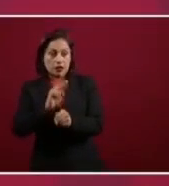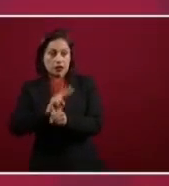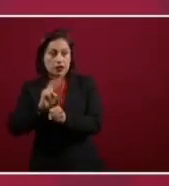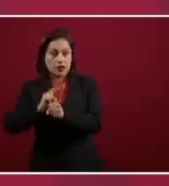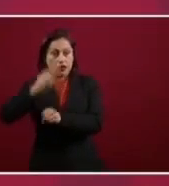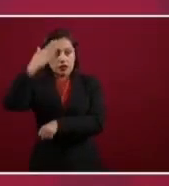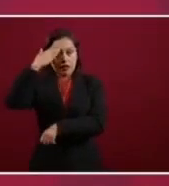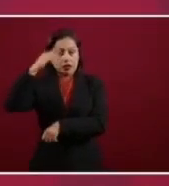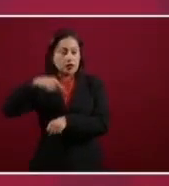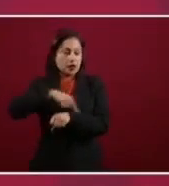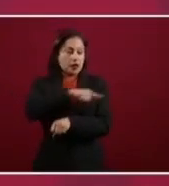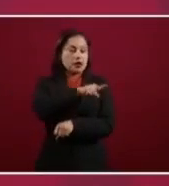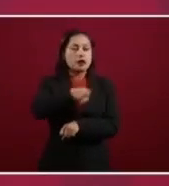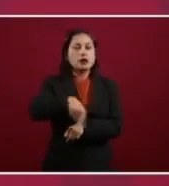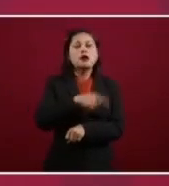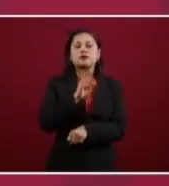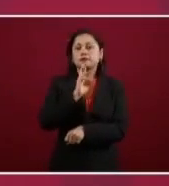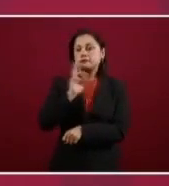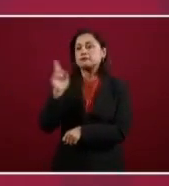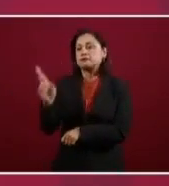ese es una